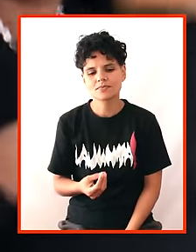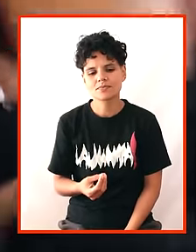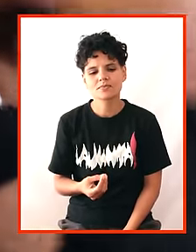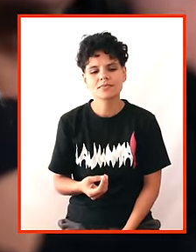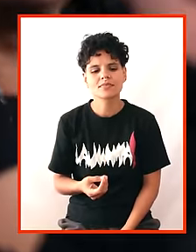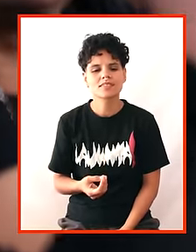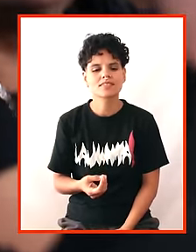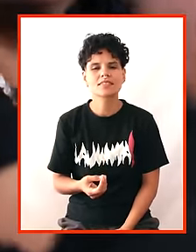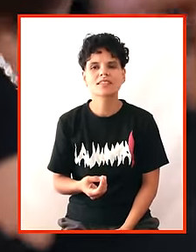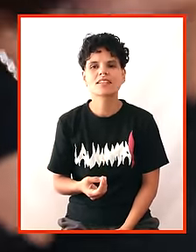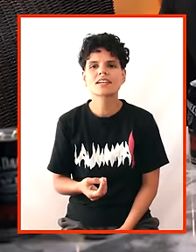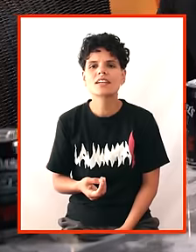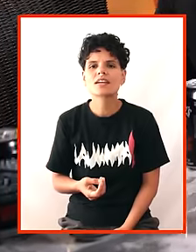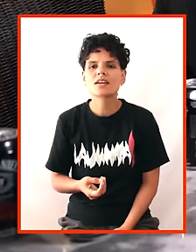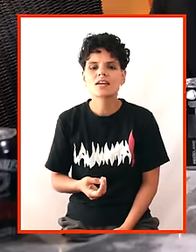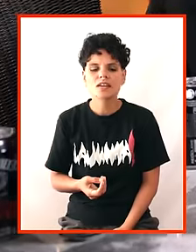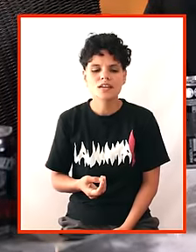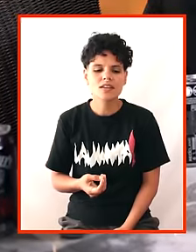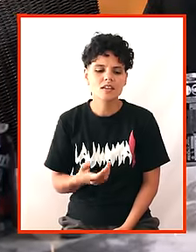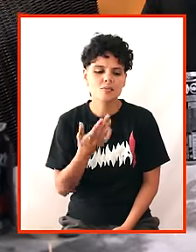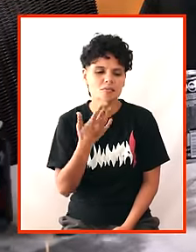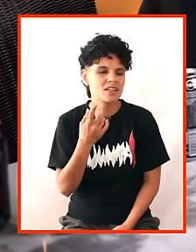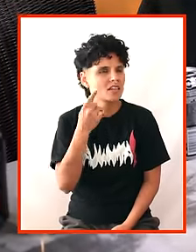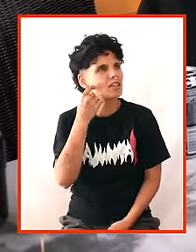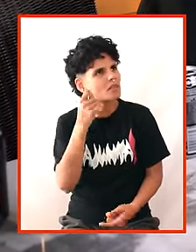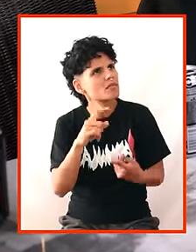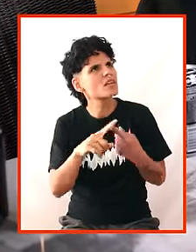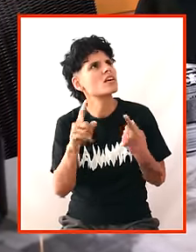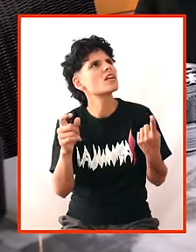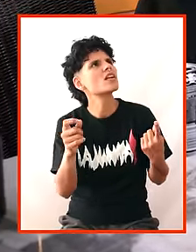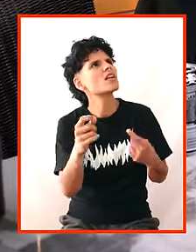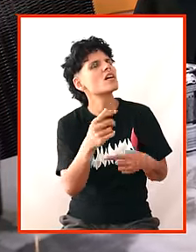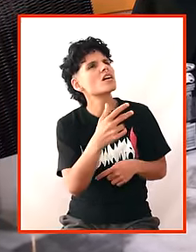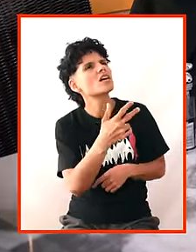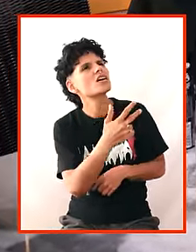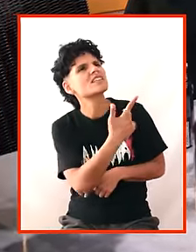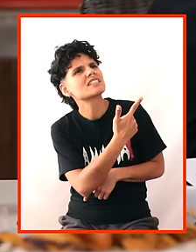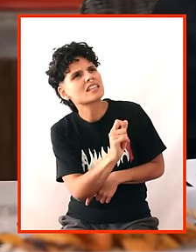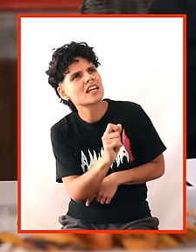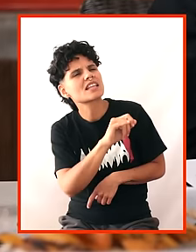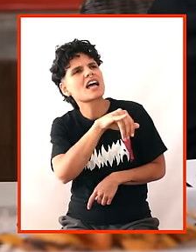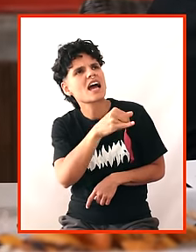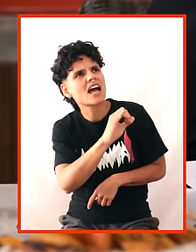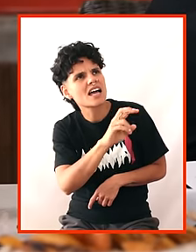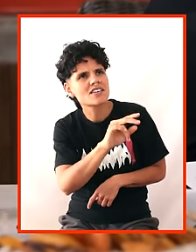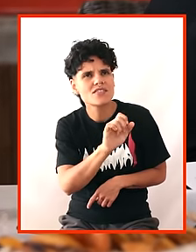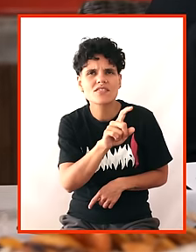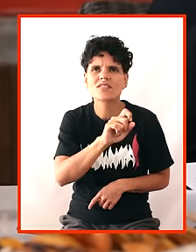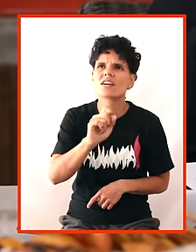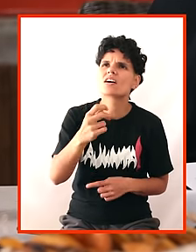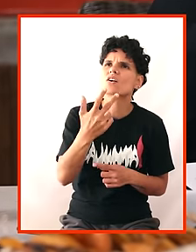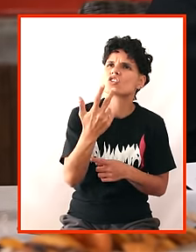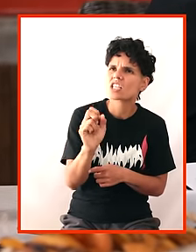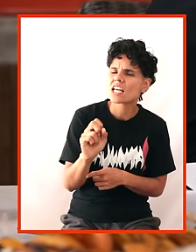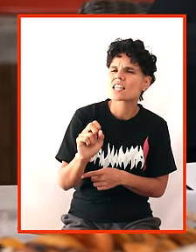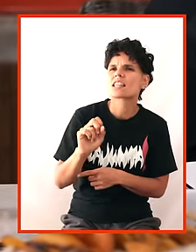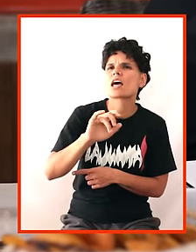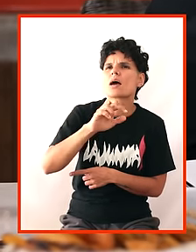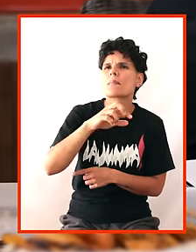los Jaivas, los 80, los prisioneros, los 90, la ley, no sé, los 2000, los 3.